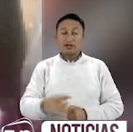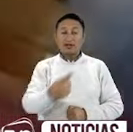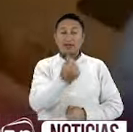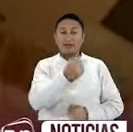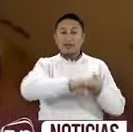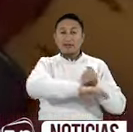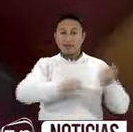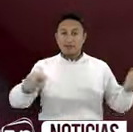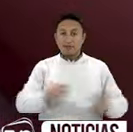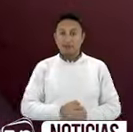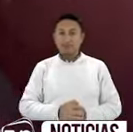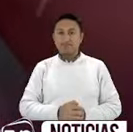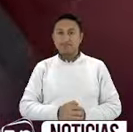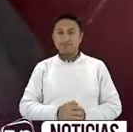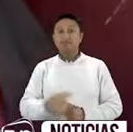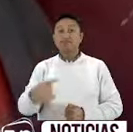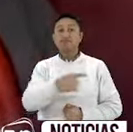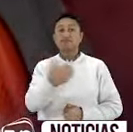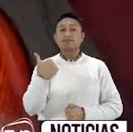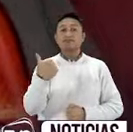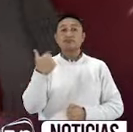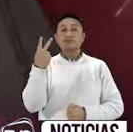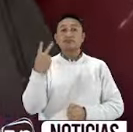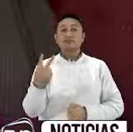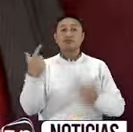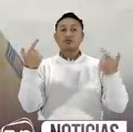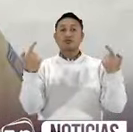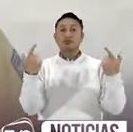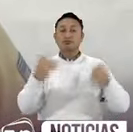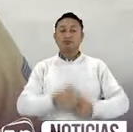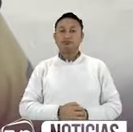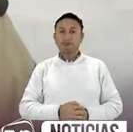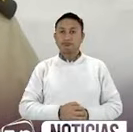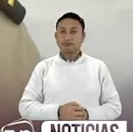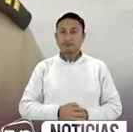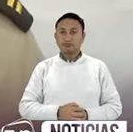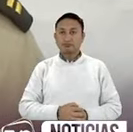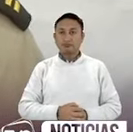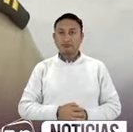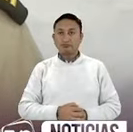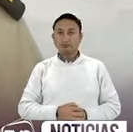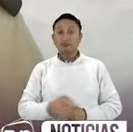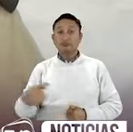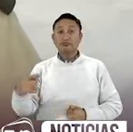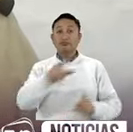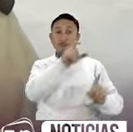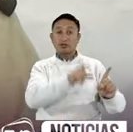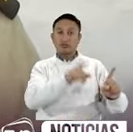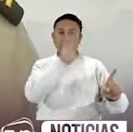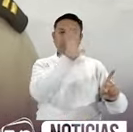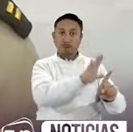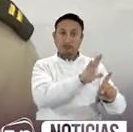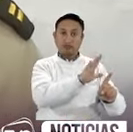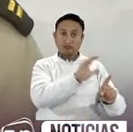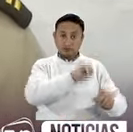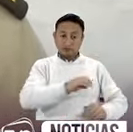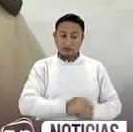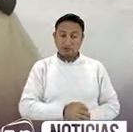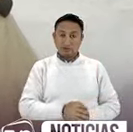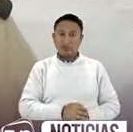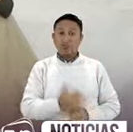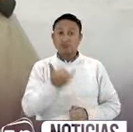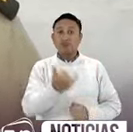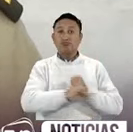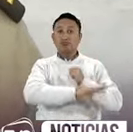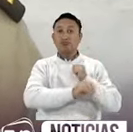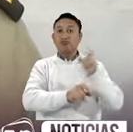negocio. A los extranjeros les encontraron 2 armas de fuego. Para de otra forma intimidar y realizar extorsiones